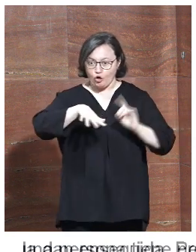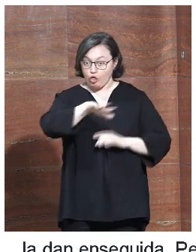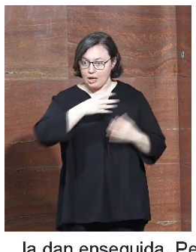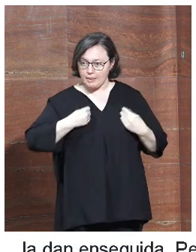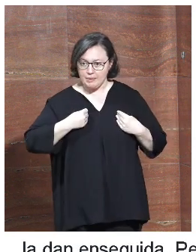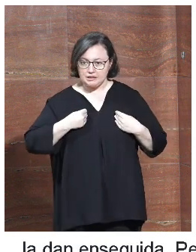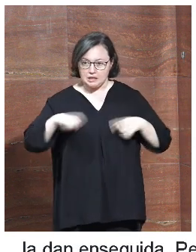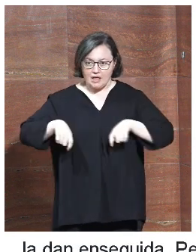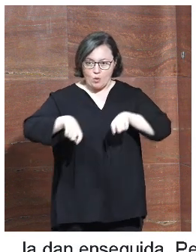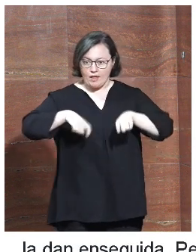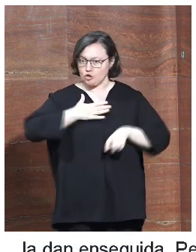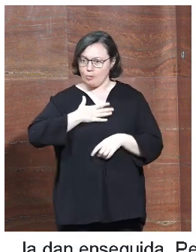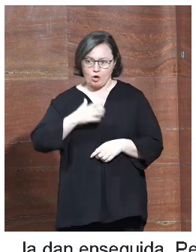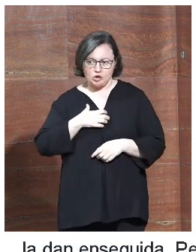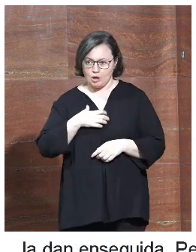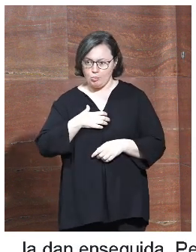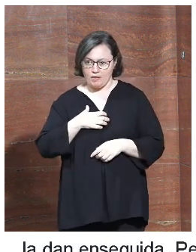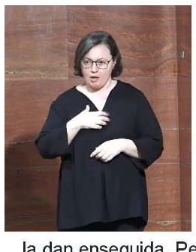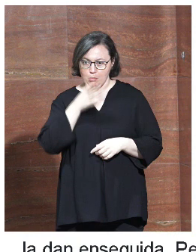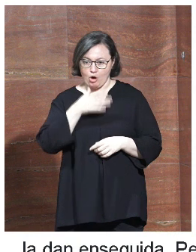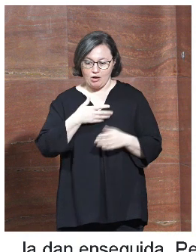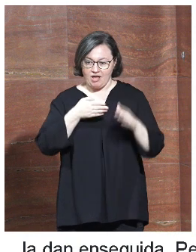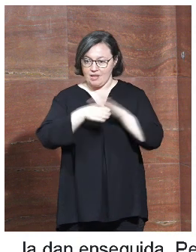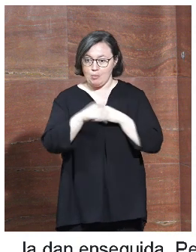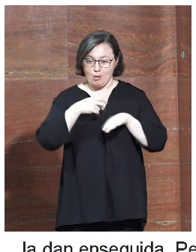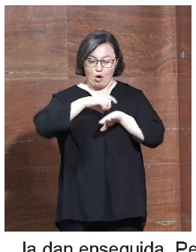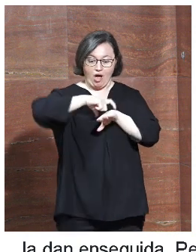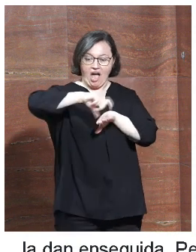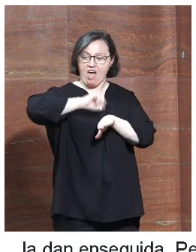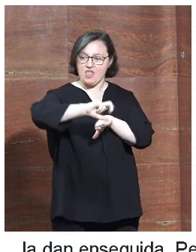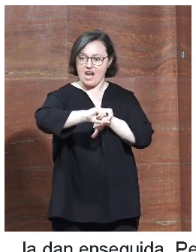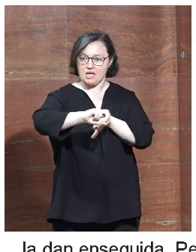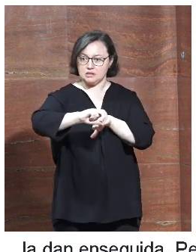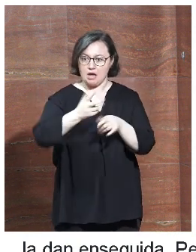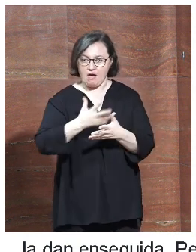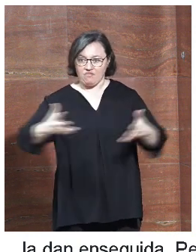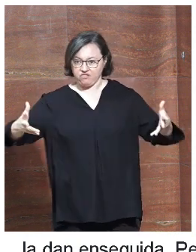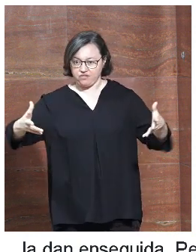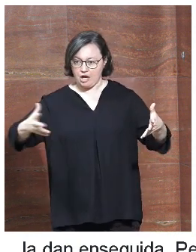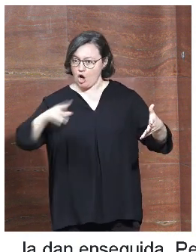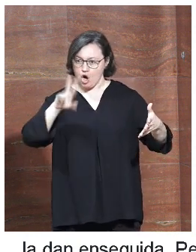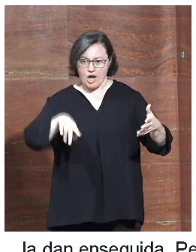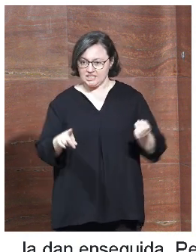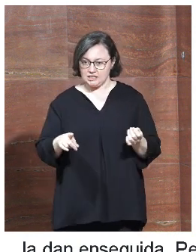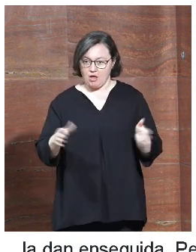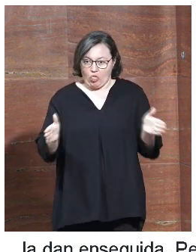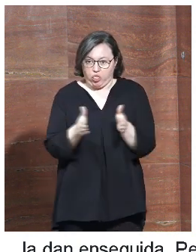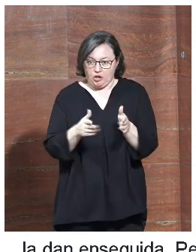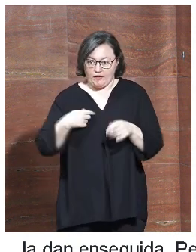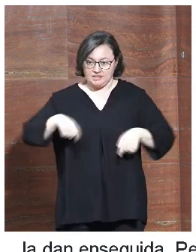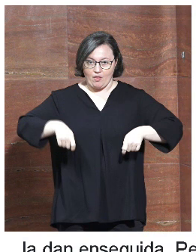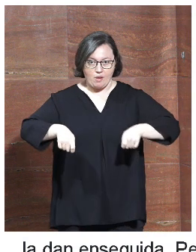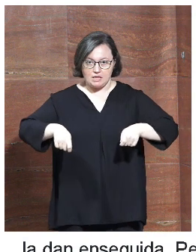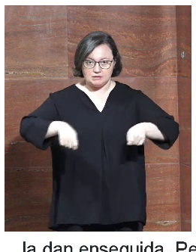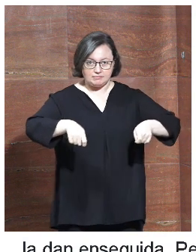cual las personas se tienen que mover. Las aceras, por ejemplo, no todas son suficientemente anchas para